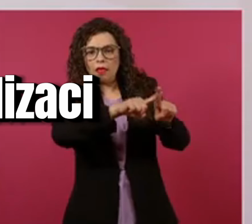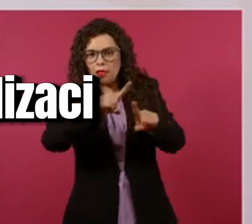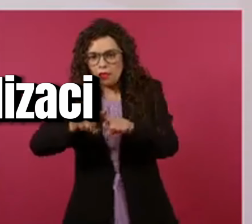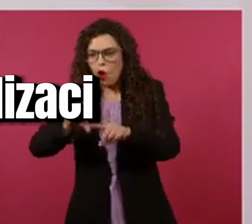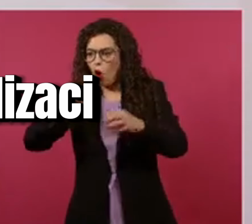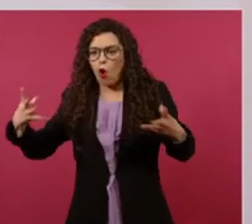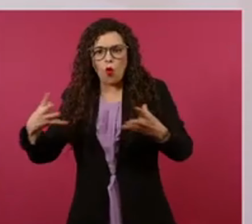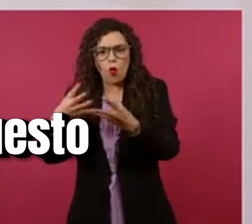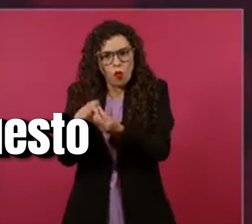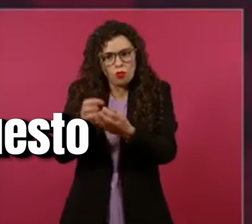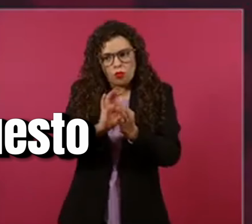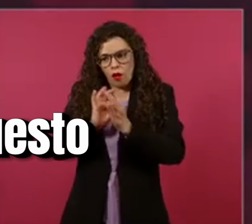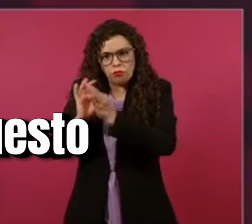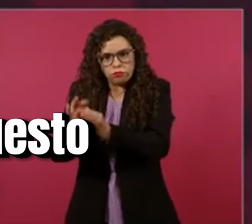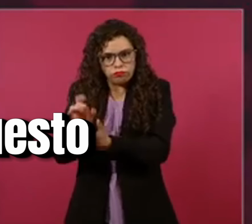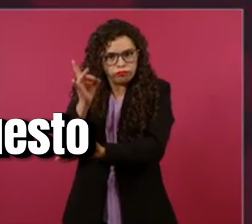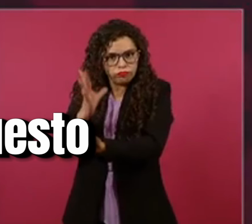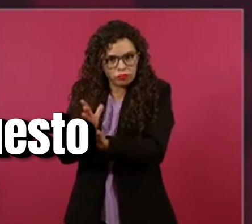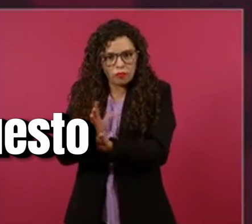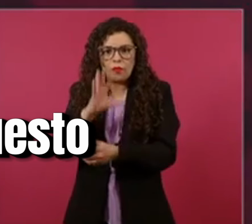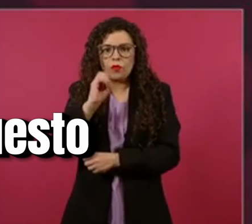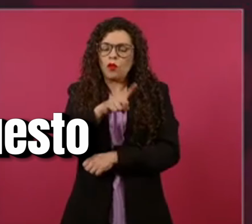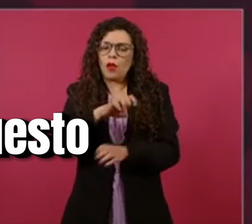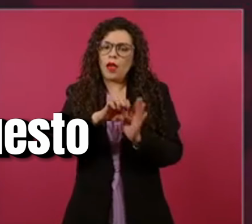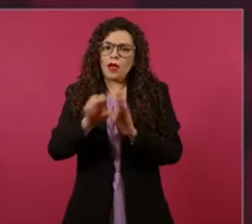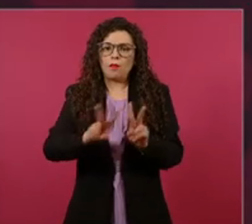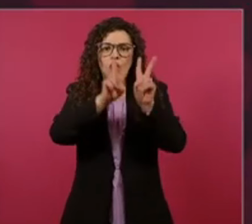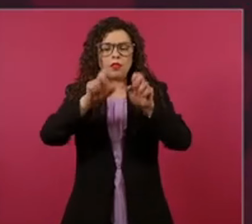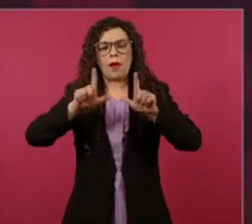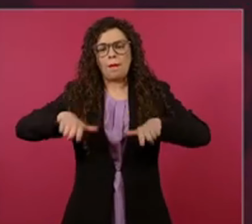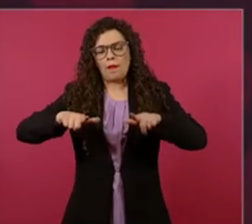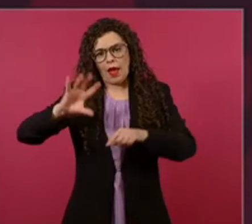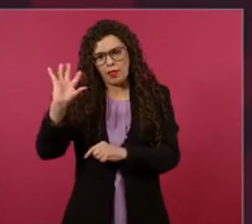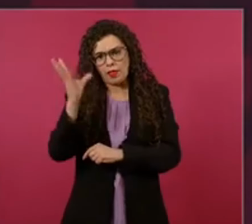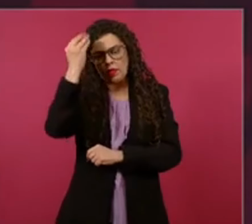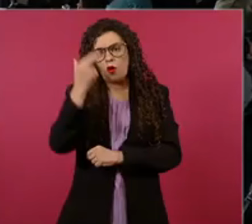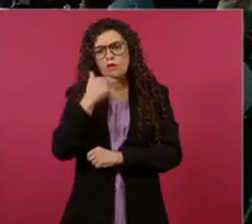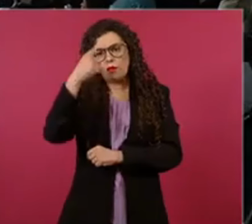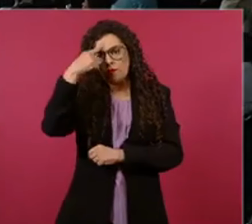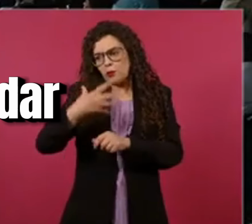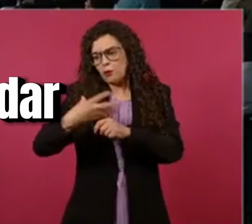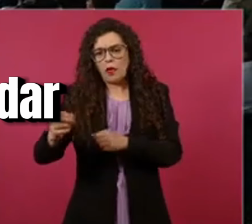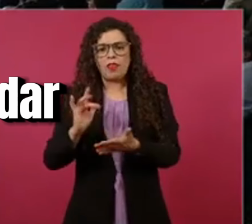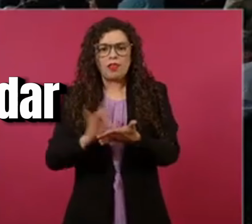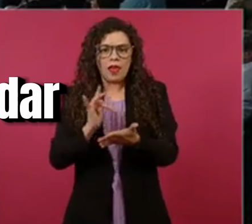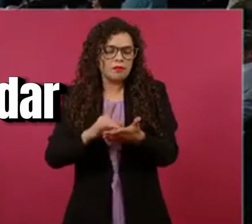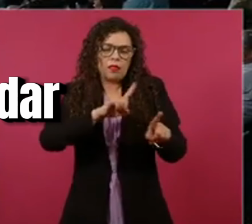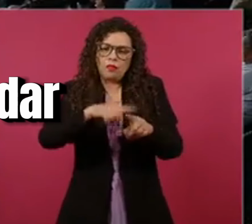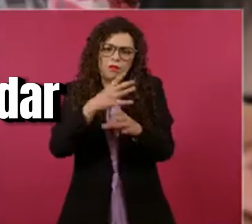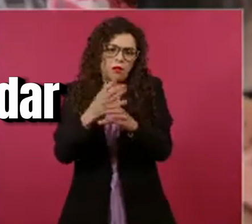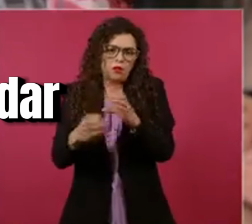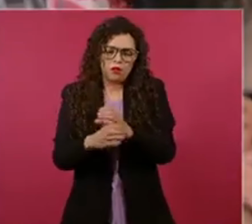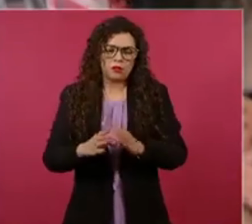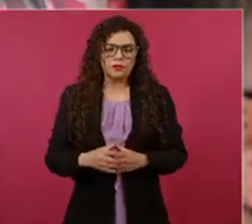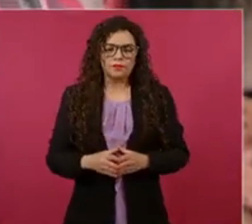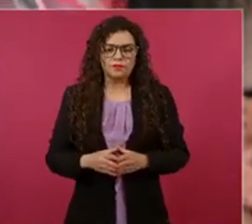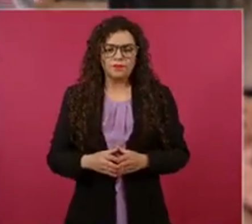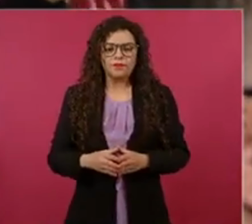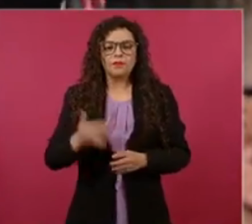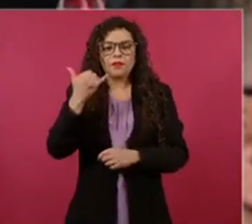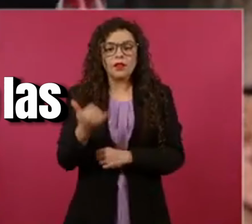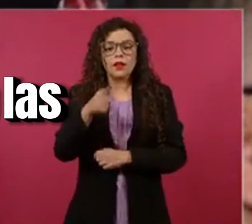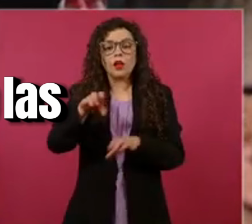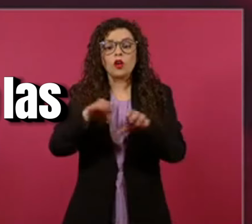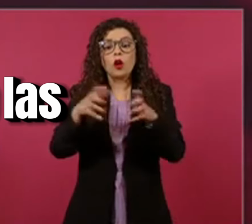tema de la digitalización, etcétera, ya lo estaremos viendo y por supuesto lo estaremos informando. Y preguntarle, ¿cómo se siente en este espacio para dar conferencias todos los